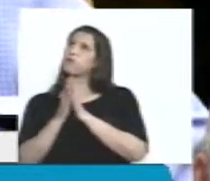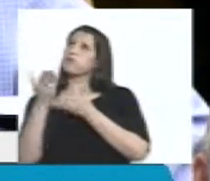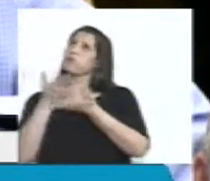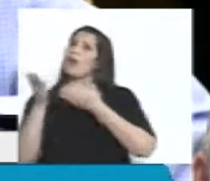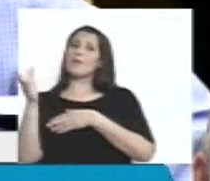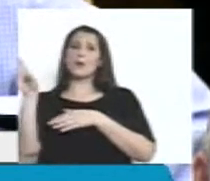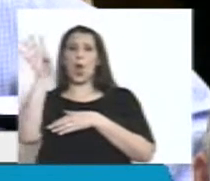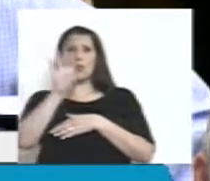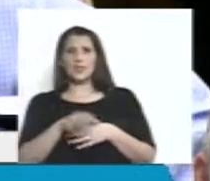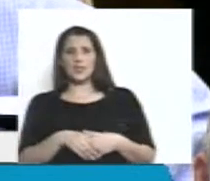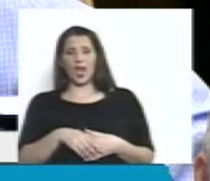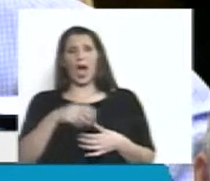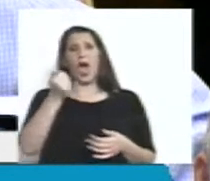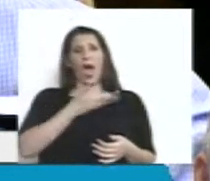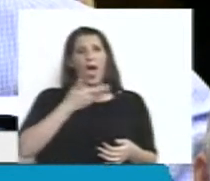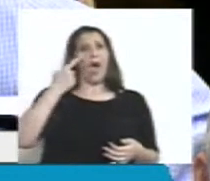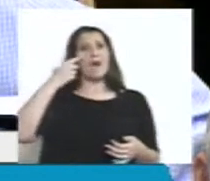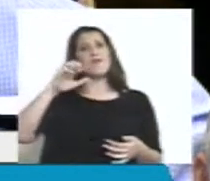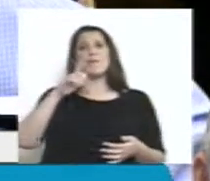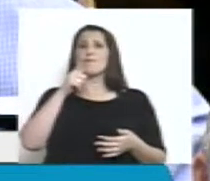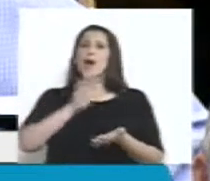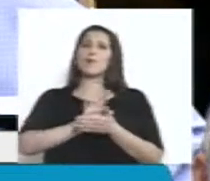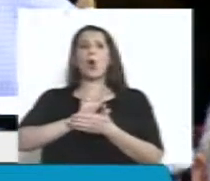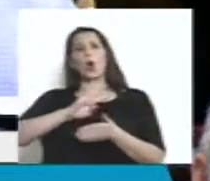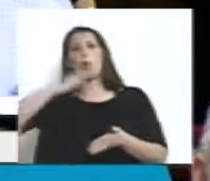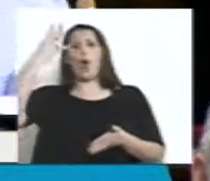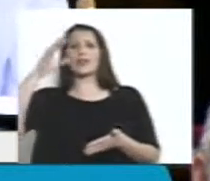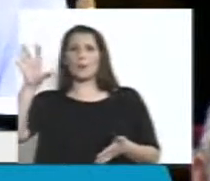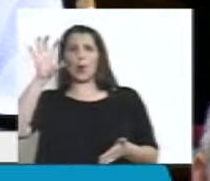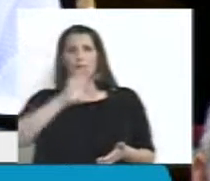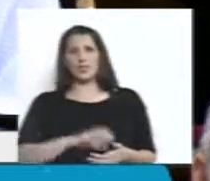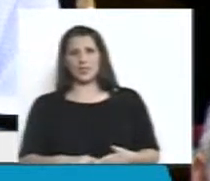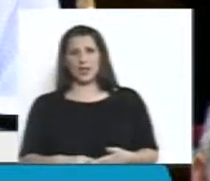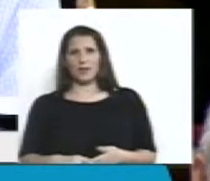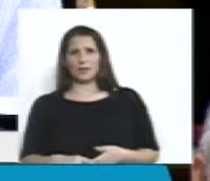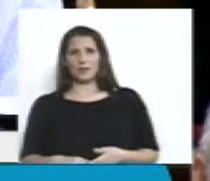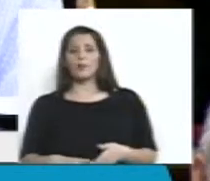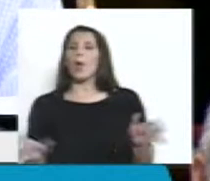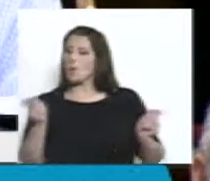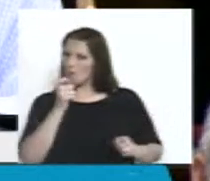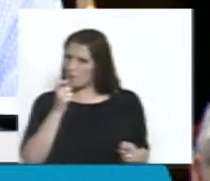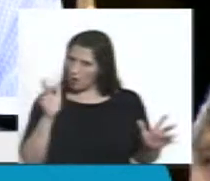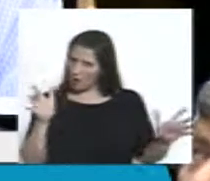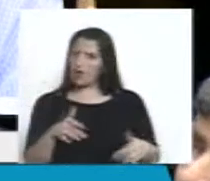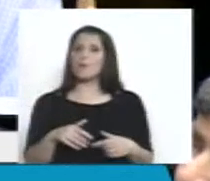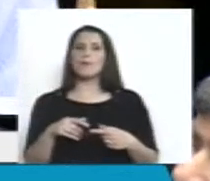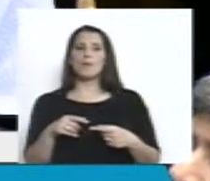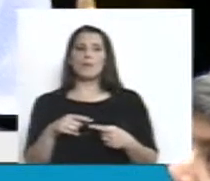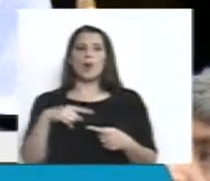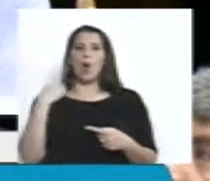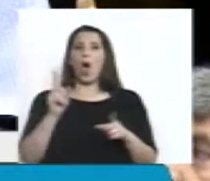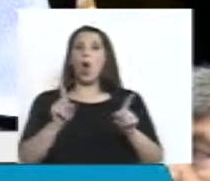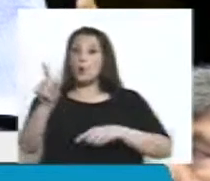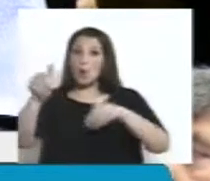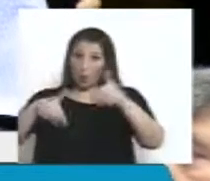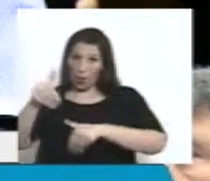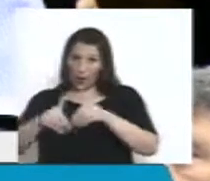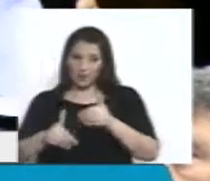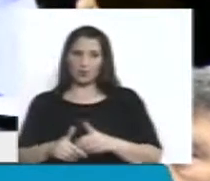La constituimos en la 4ª provincia de Argentina. Y para dar algunos ejemplos de lo que van a votar algunos.